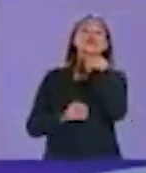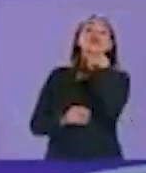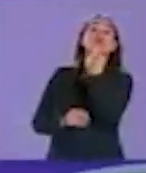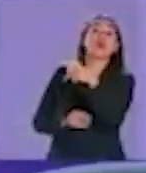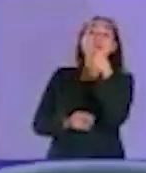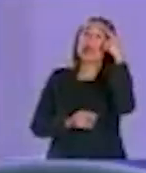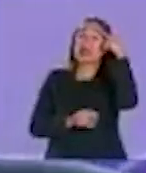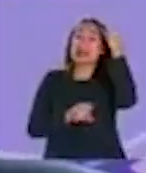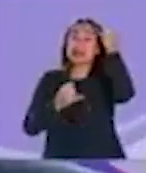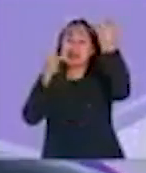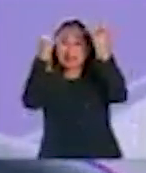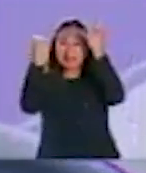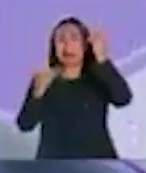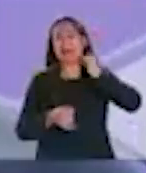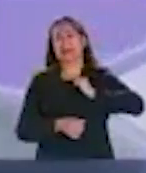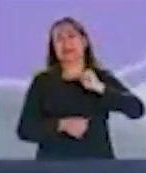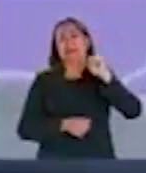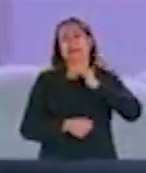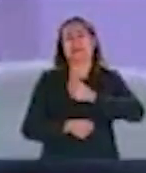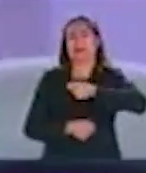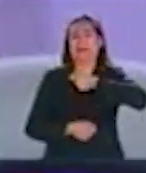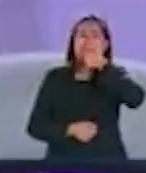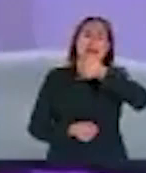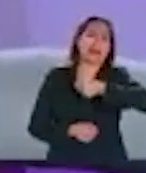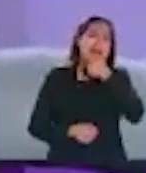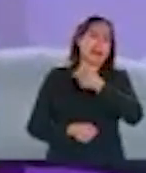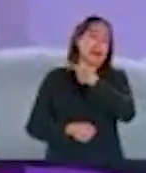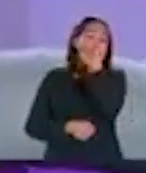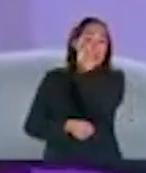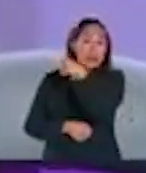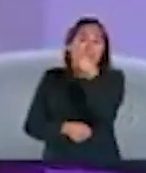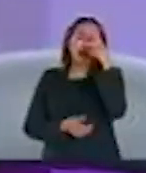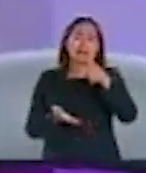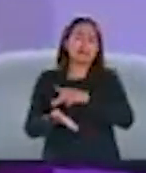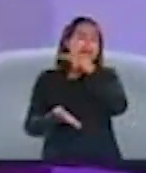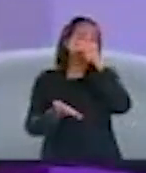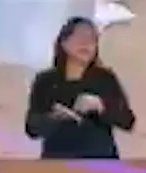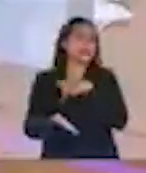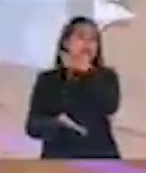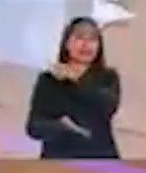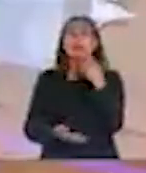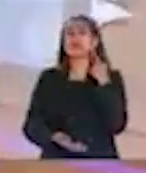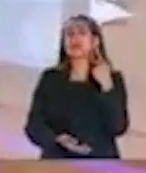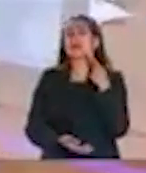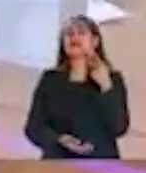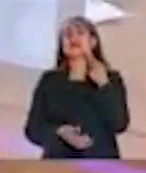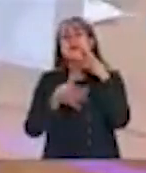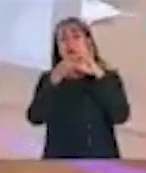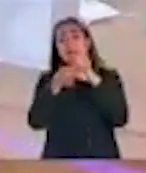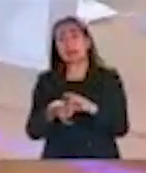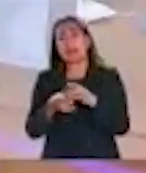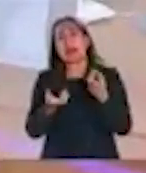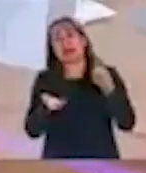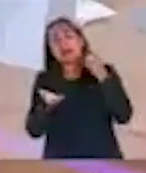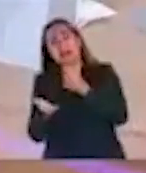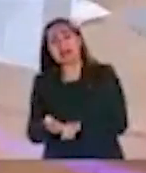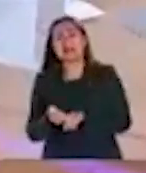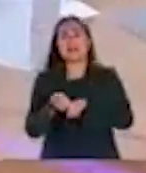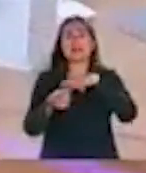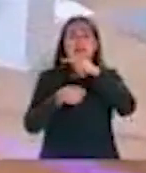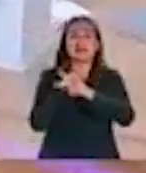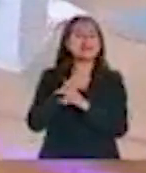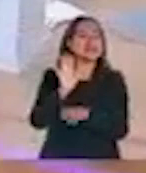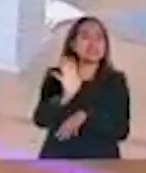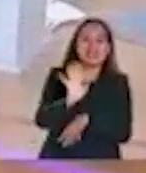ha repetido durante todo el debate que la mejor política exterior es la interior pero no entiendes que lo